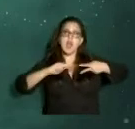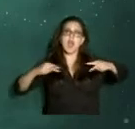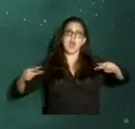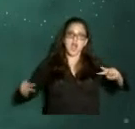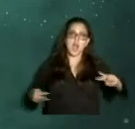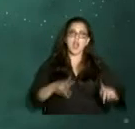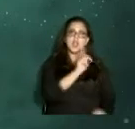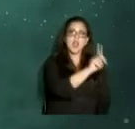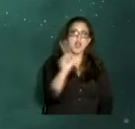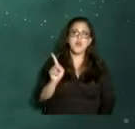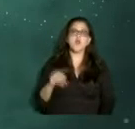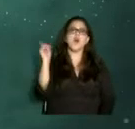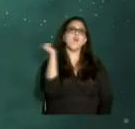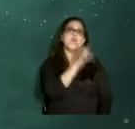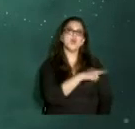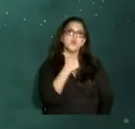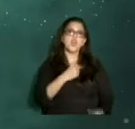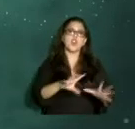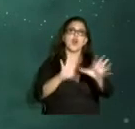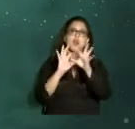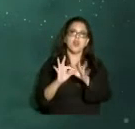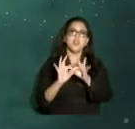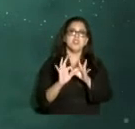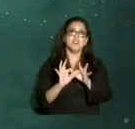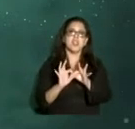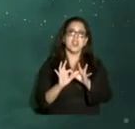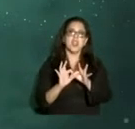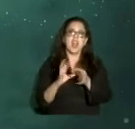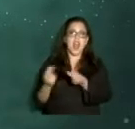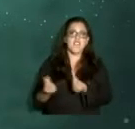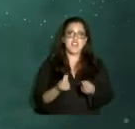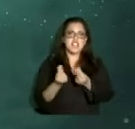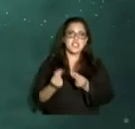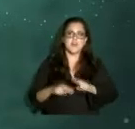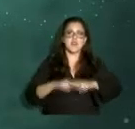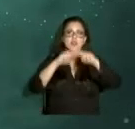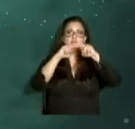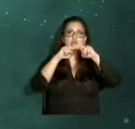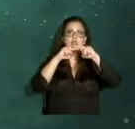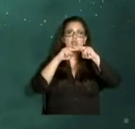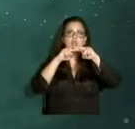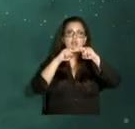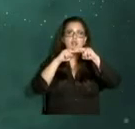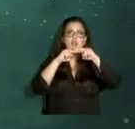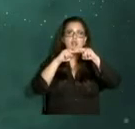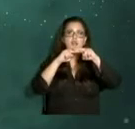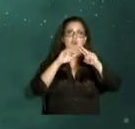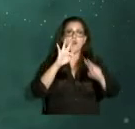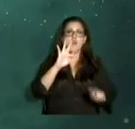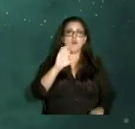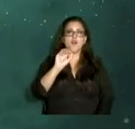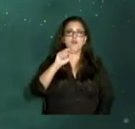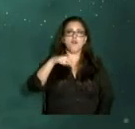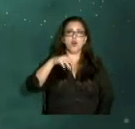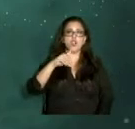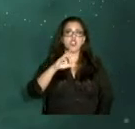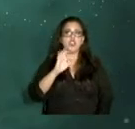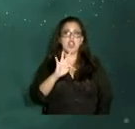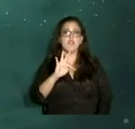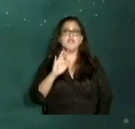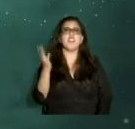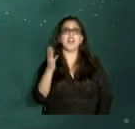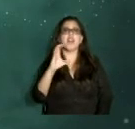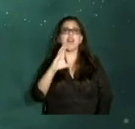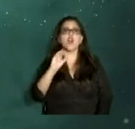Por último, quisiera agradecer al financiamiento de este proyecto gracias a los fondos de FONDEF de CONICYT, agradecer